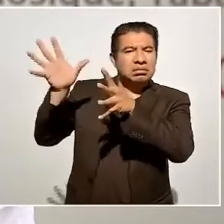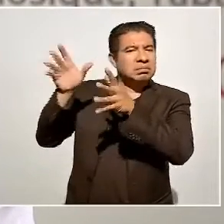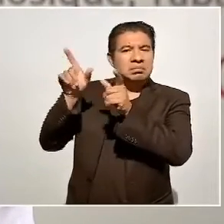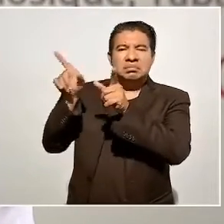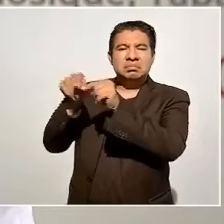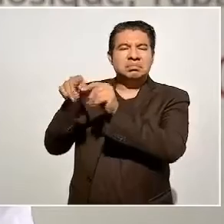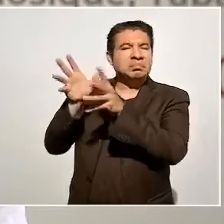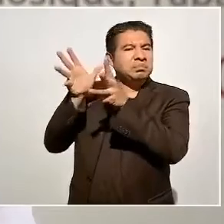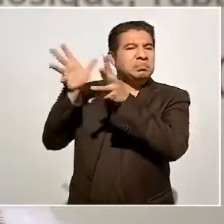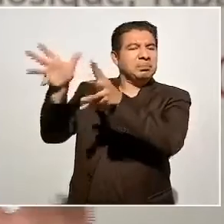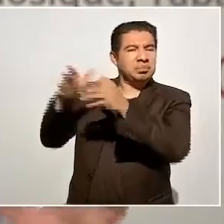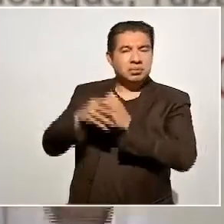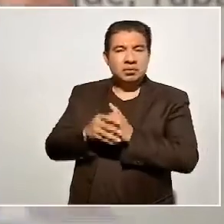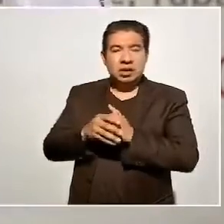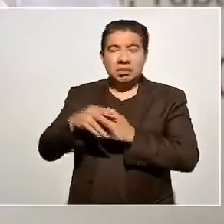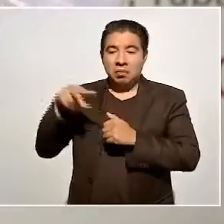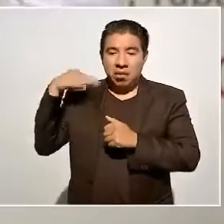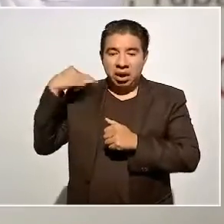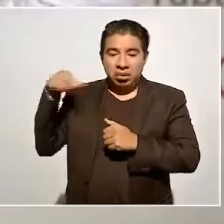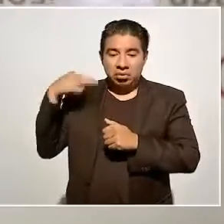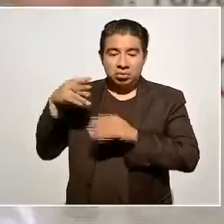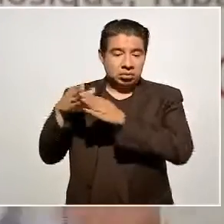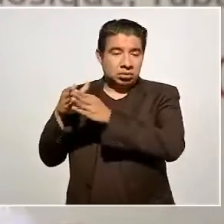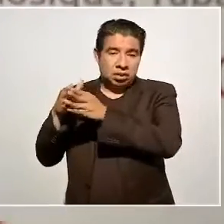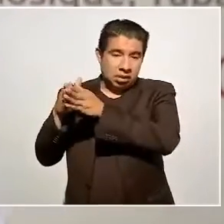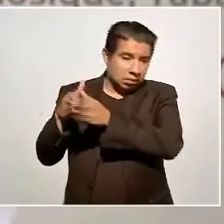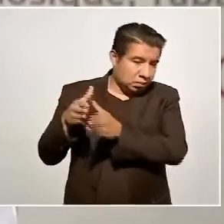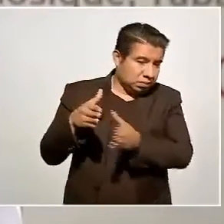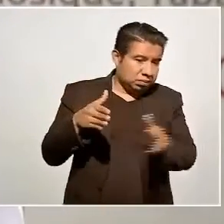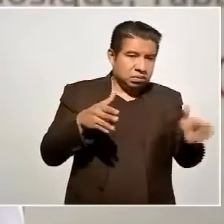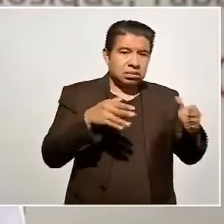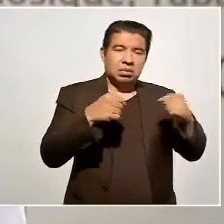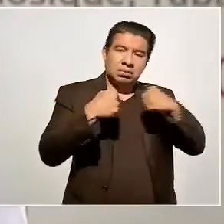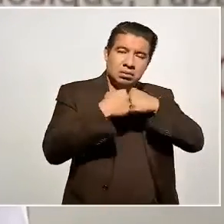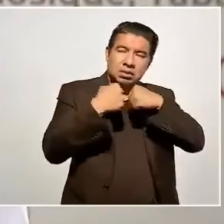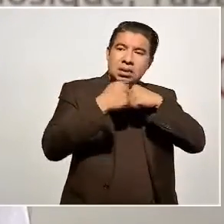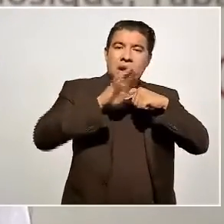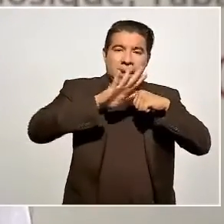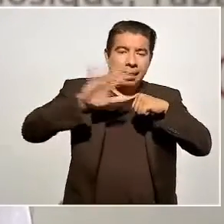país, de Veracruz hacia la frontera.